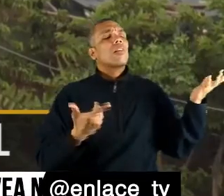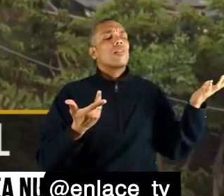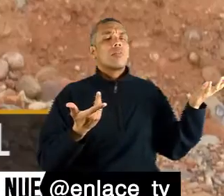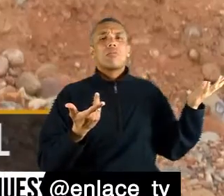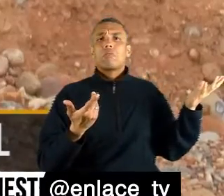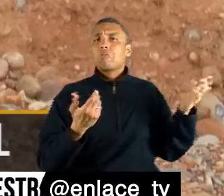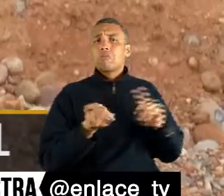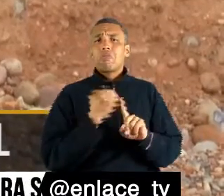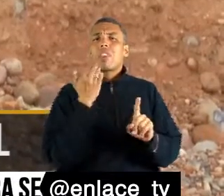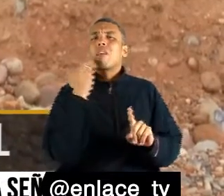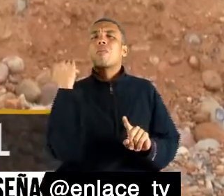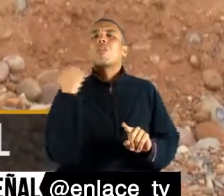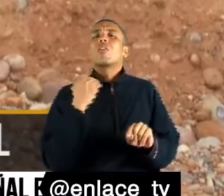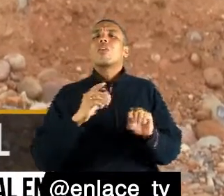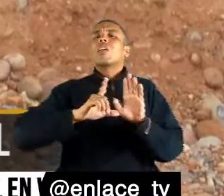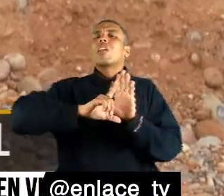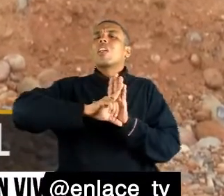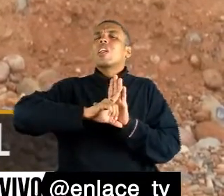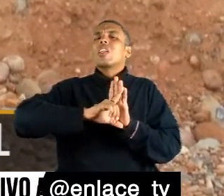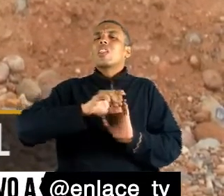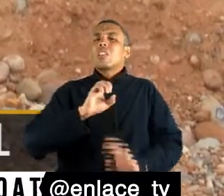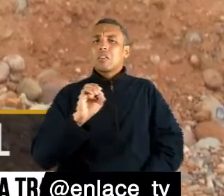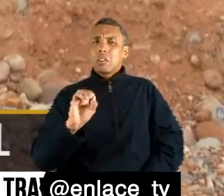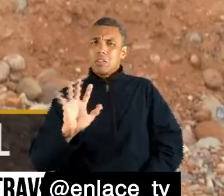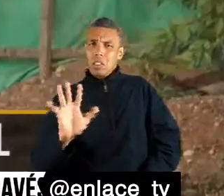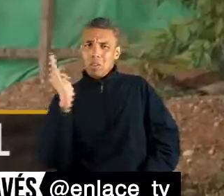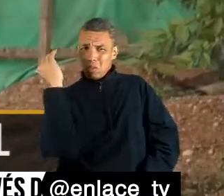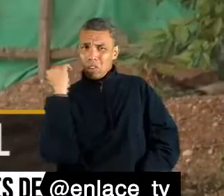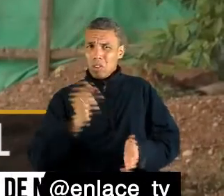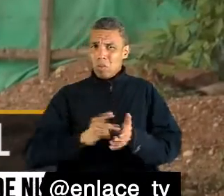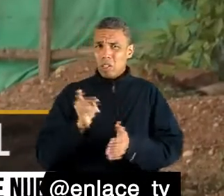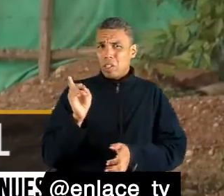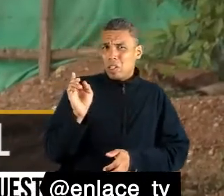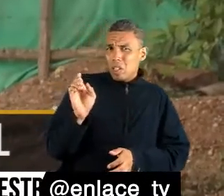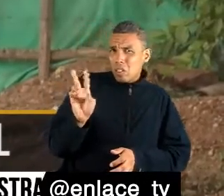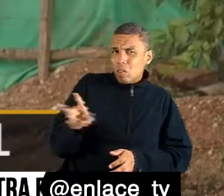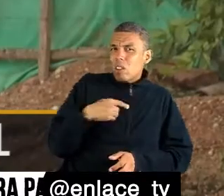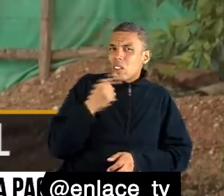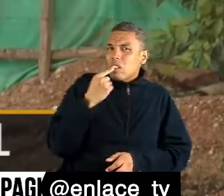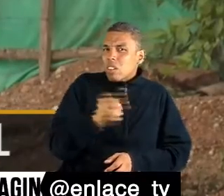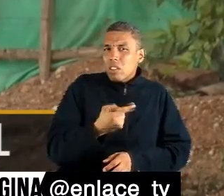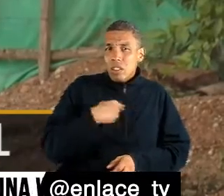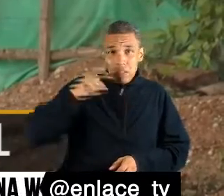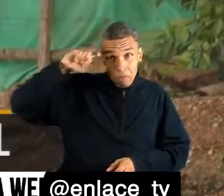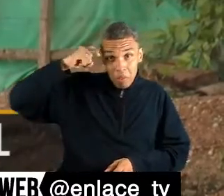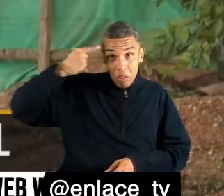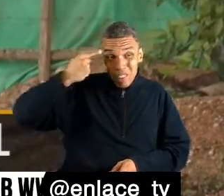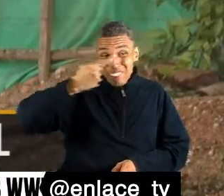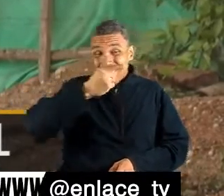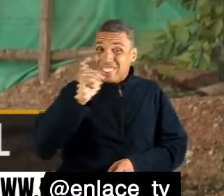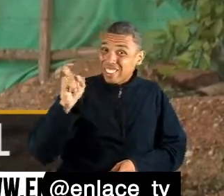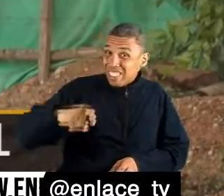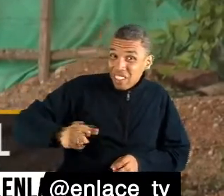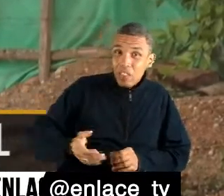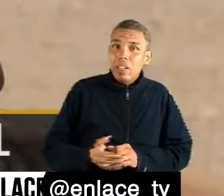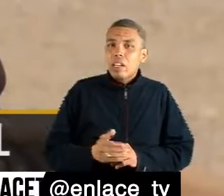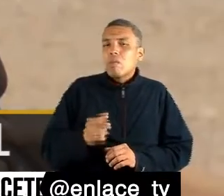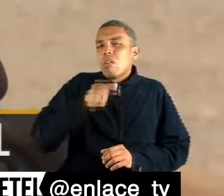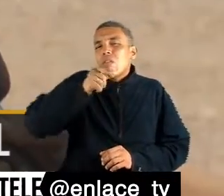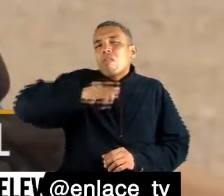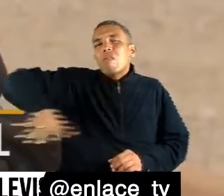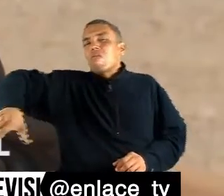de 2009, nos dice la Corte Constitucional que el Estado está en el deber de cogernos a nosotros,